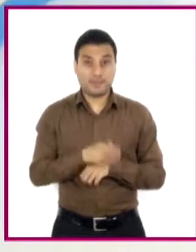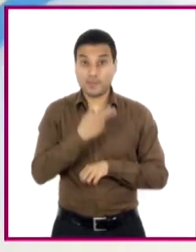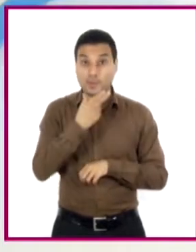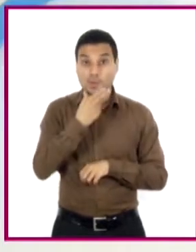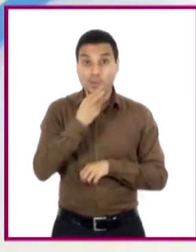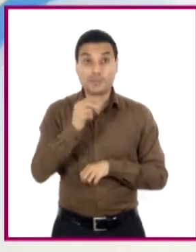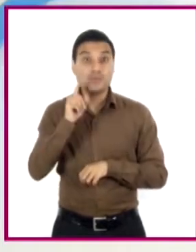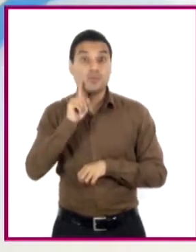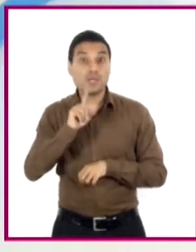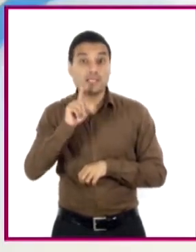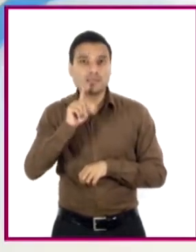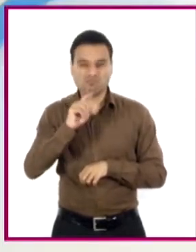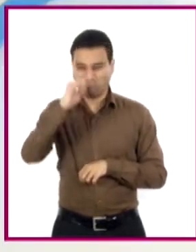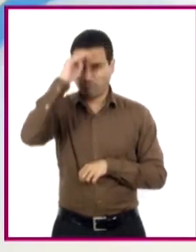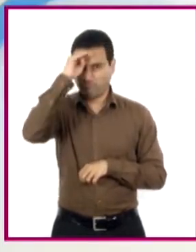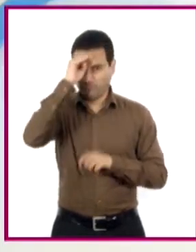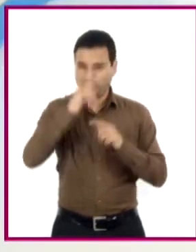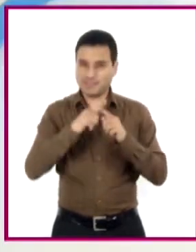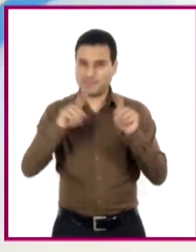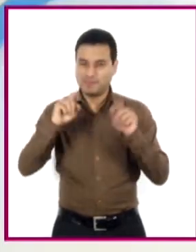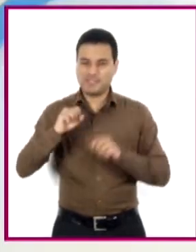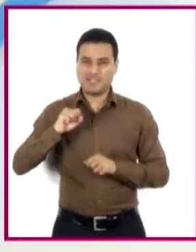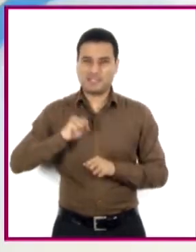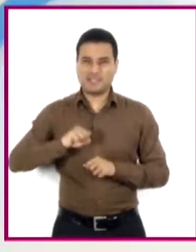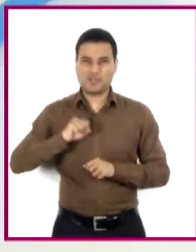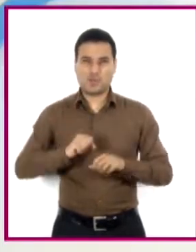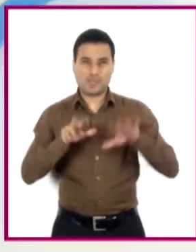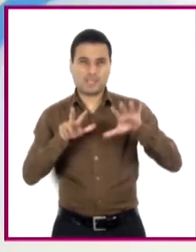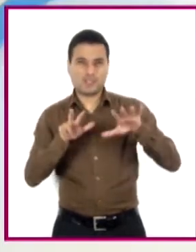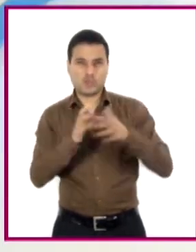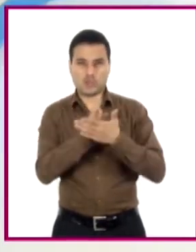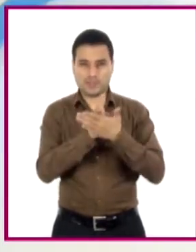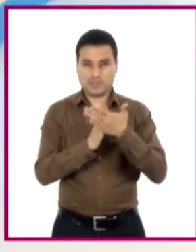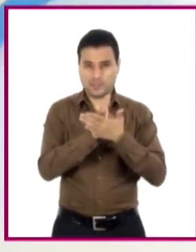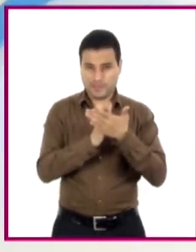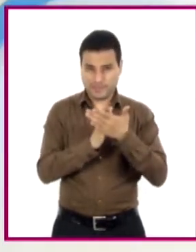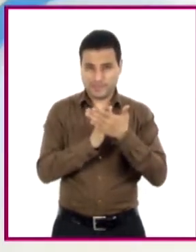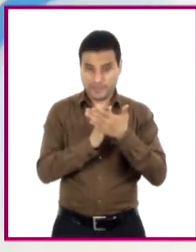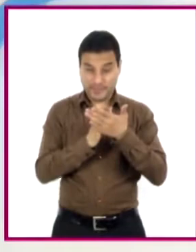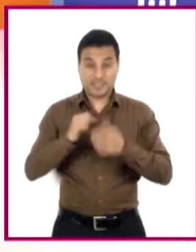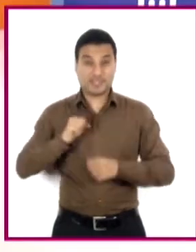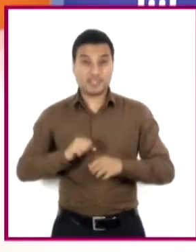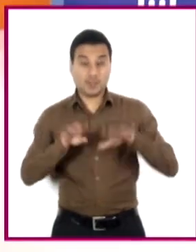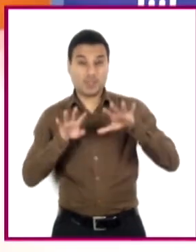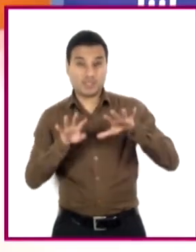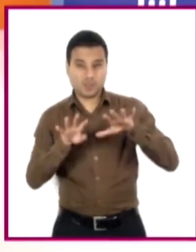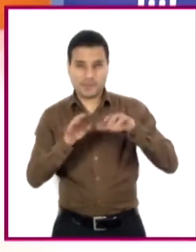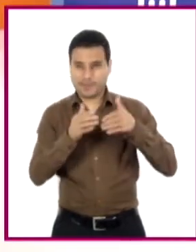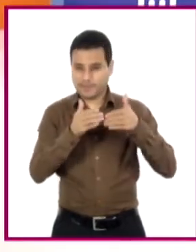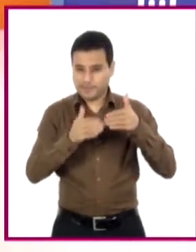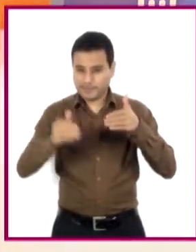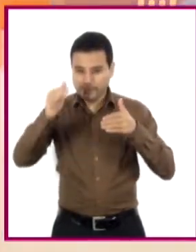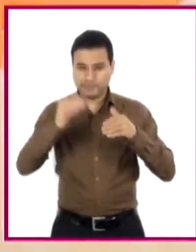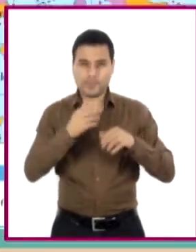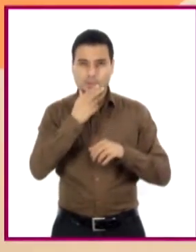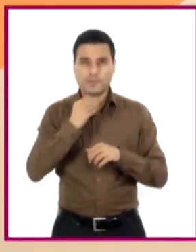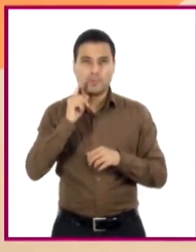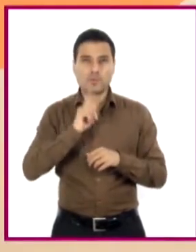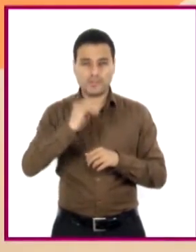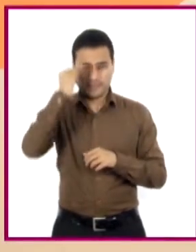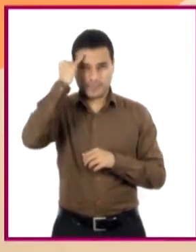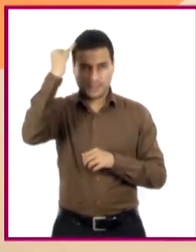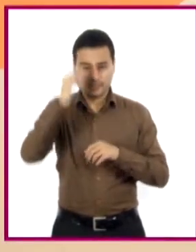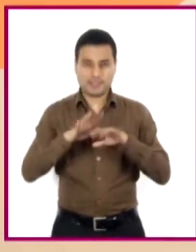la segunda mitad del siglo XVIII y primera del siglo XIX. Cuando Napoleón